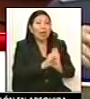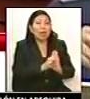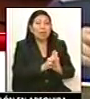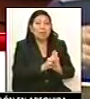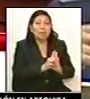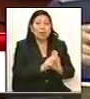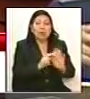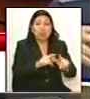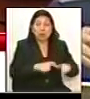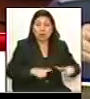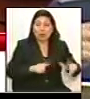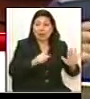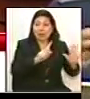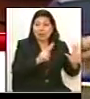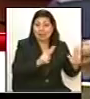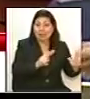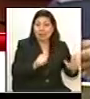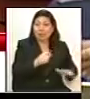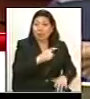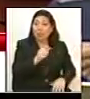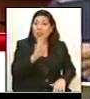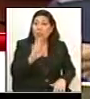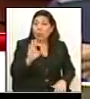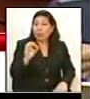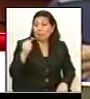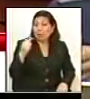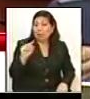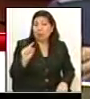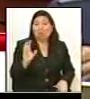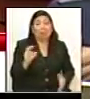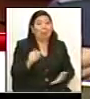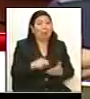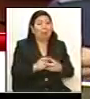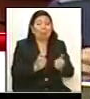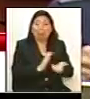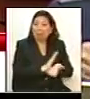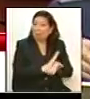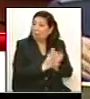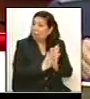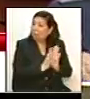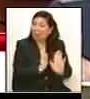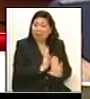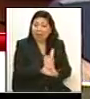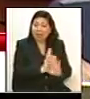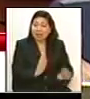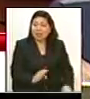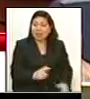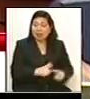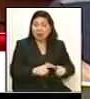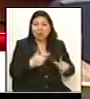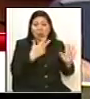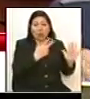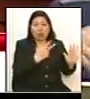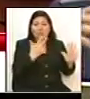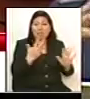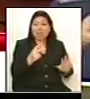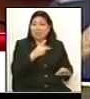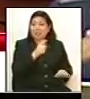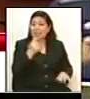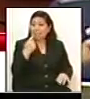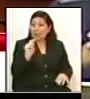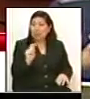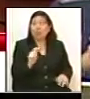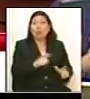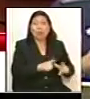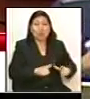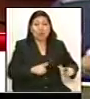lote 76 en el Perú se gastó 150 millones de dólares y no se encontró absolutamente nada. En el lote 88, 100 millones. En